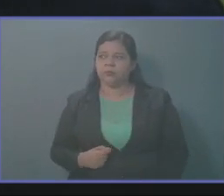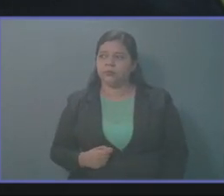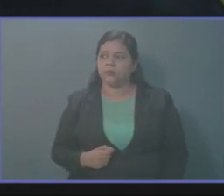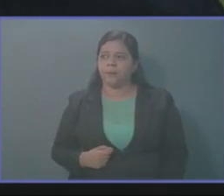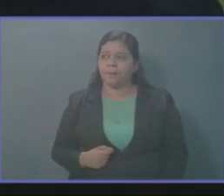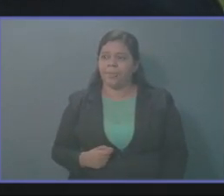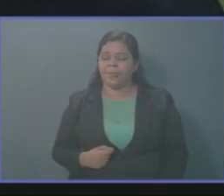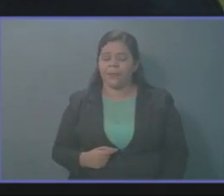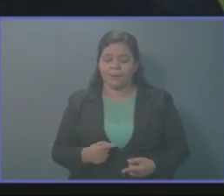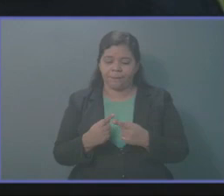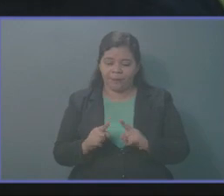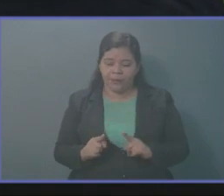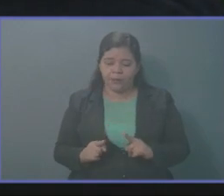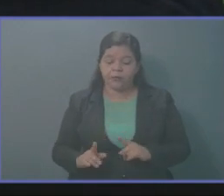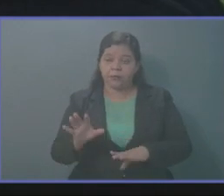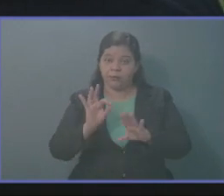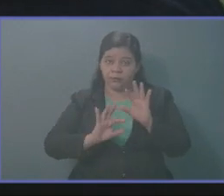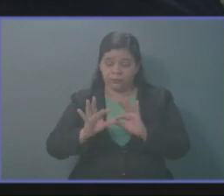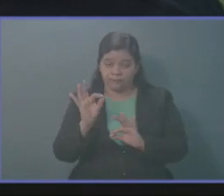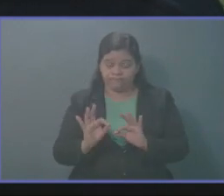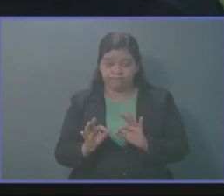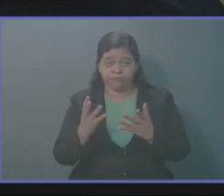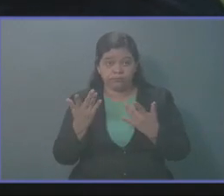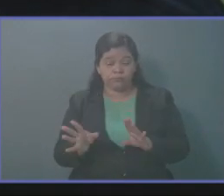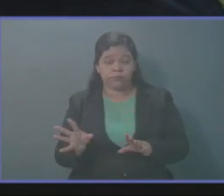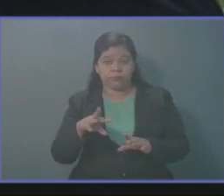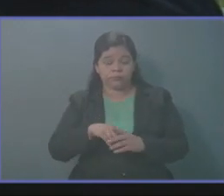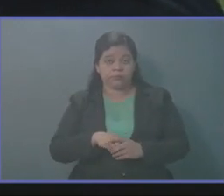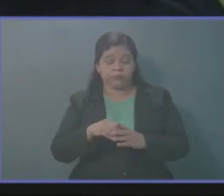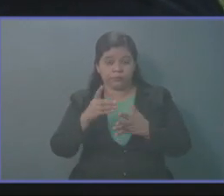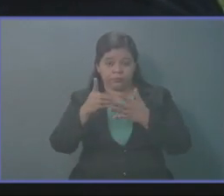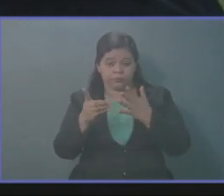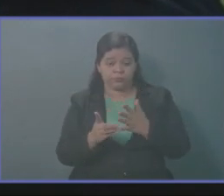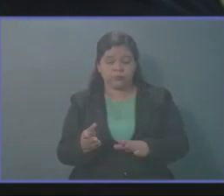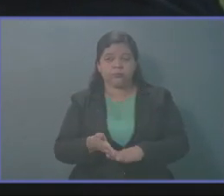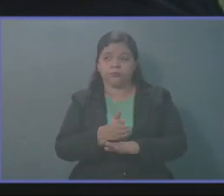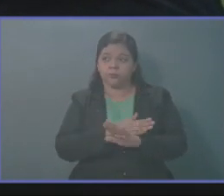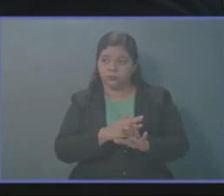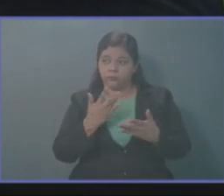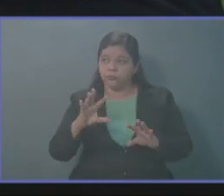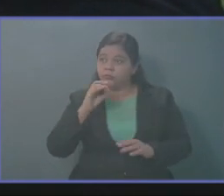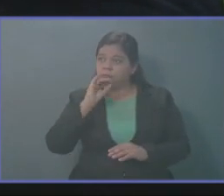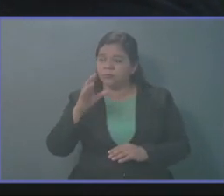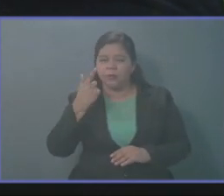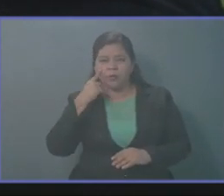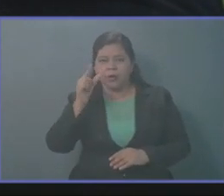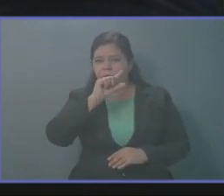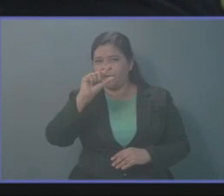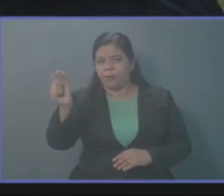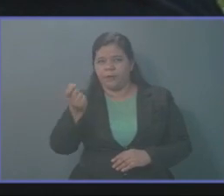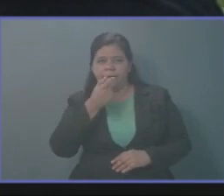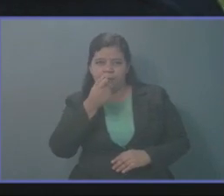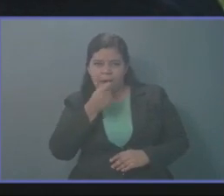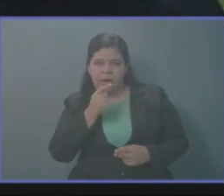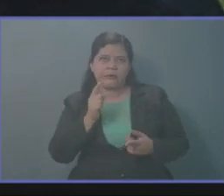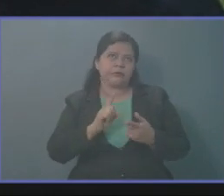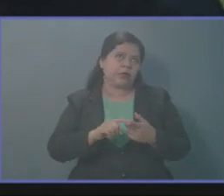Y aquellos que entraron en el decreto, como ya se pusieron ejemplos aquí, farmacias, etcétera, etcétera,